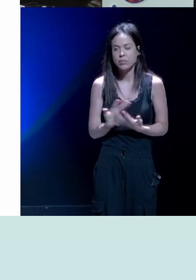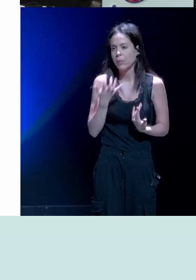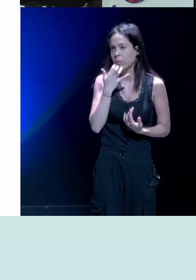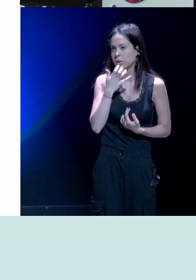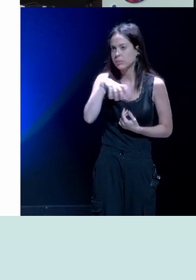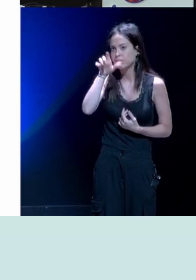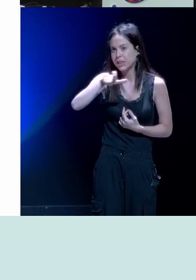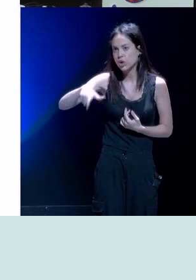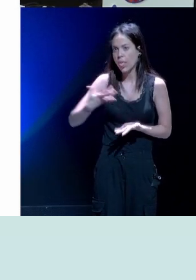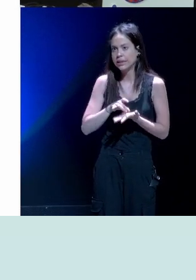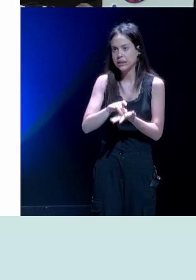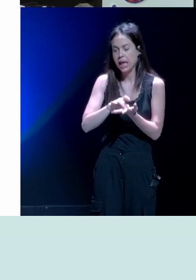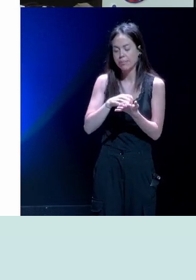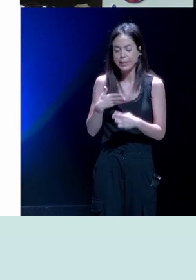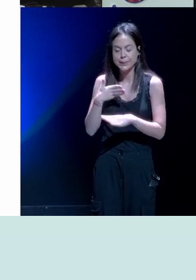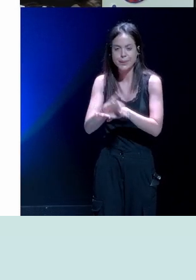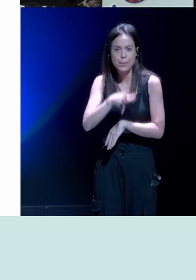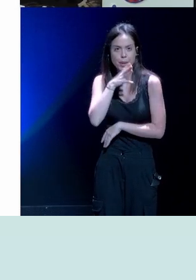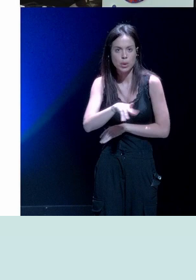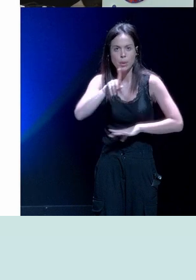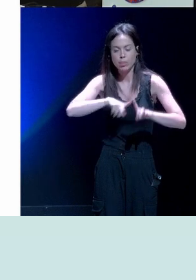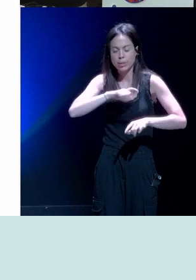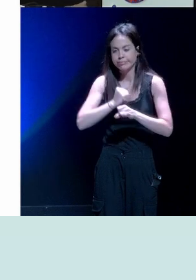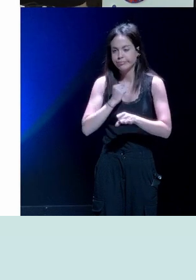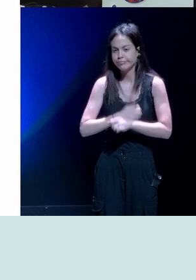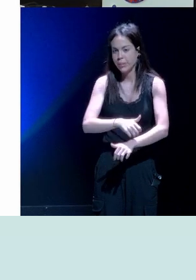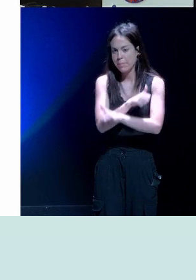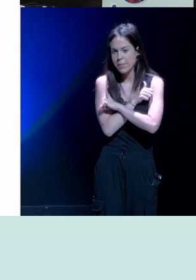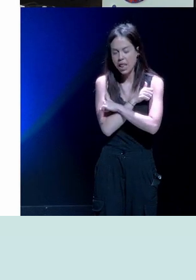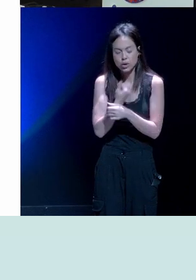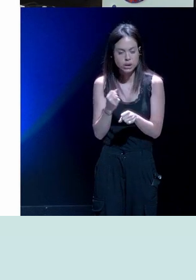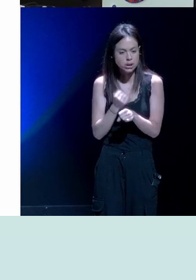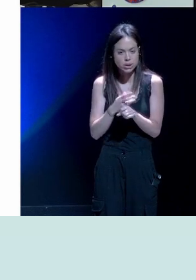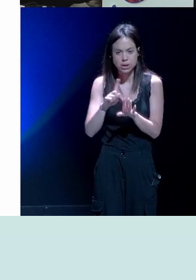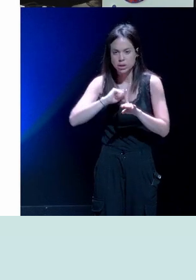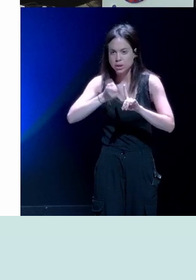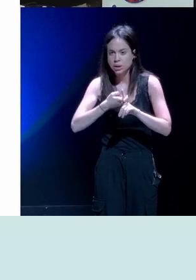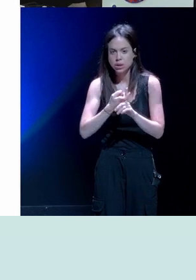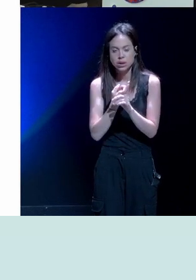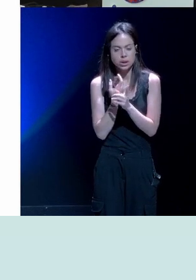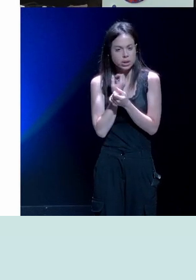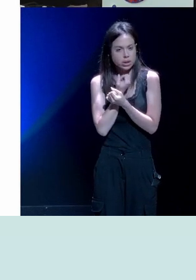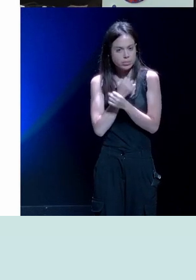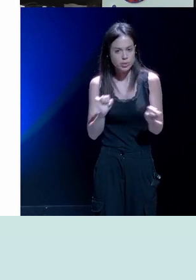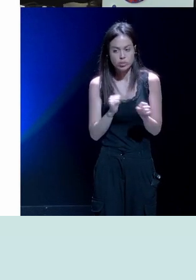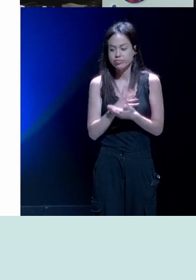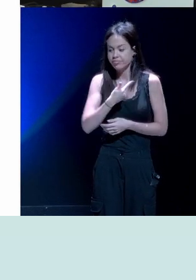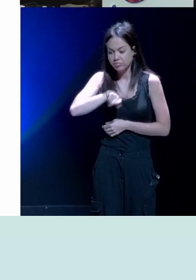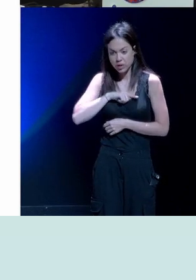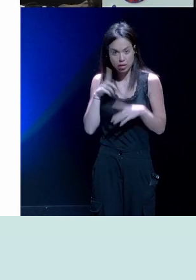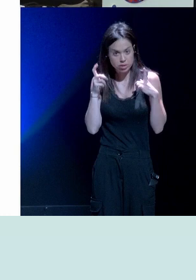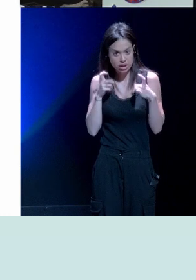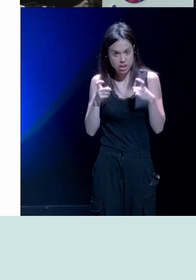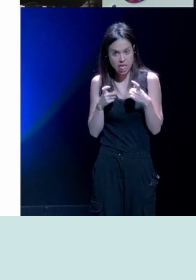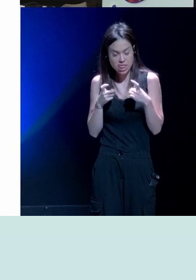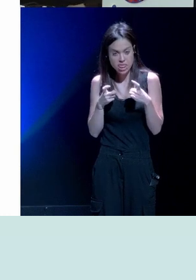tiene problemas de empleo, no está en el paro y no encuentra un trabajo. Bueno, pues por supuesto, vamos a intentar buscarle una